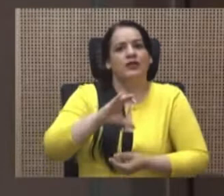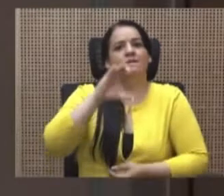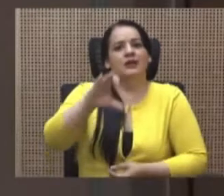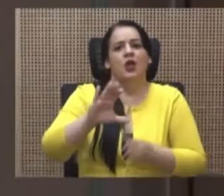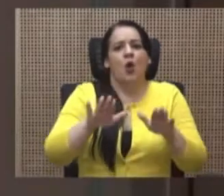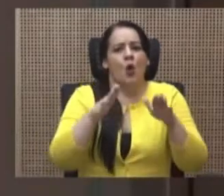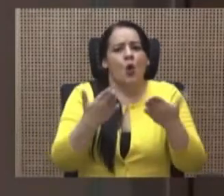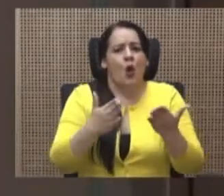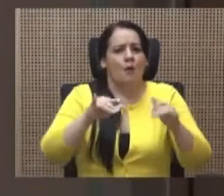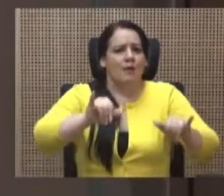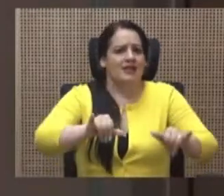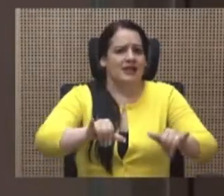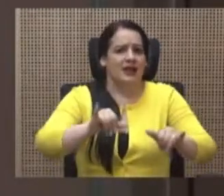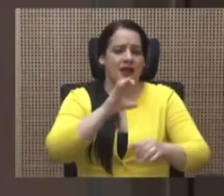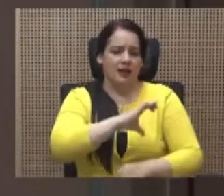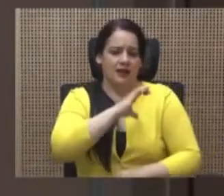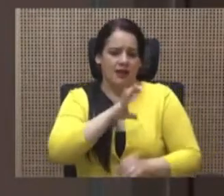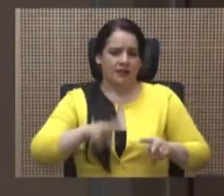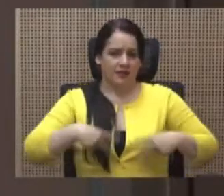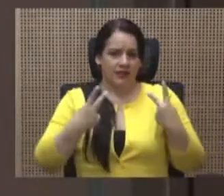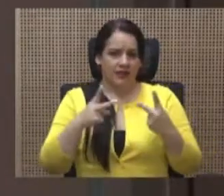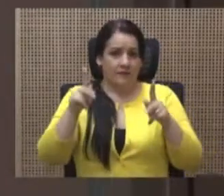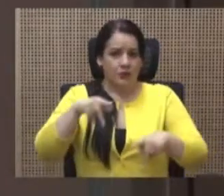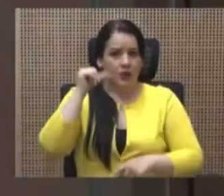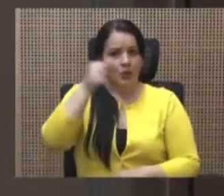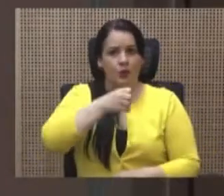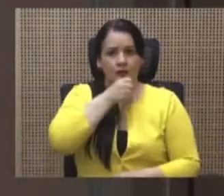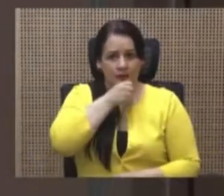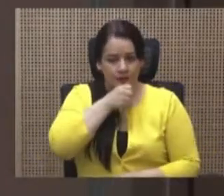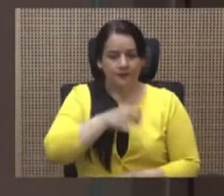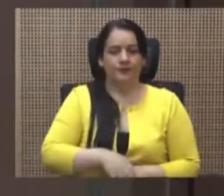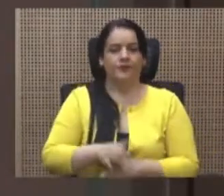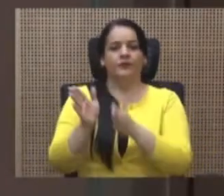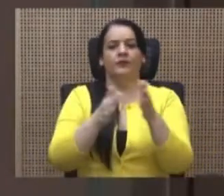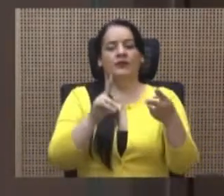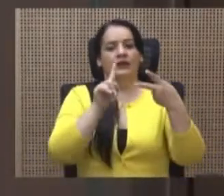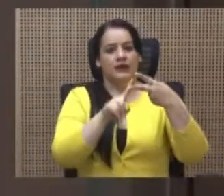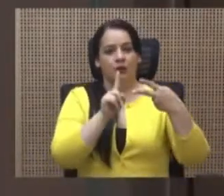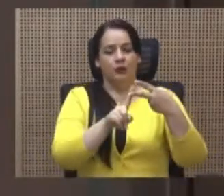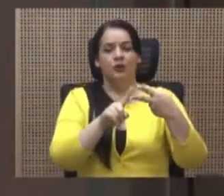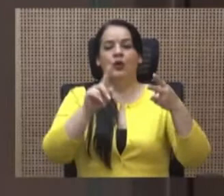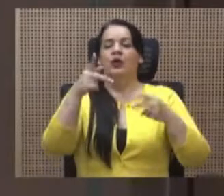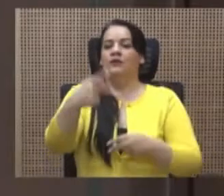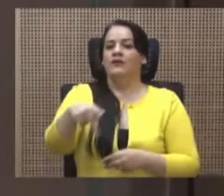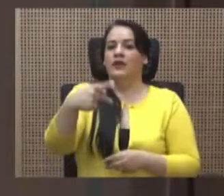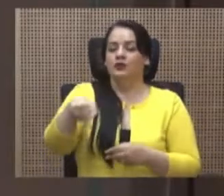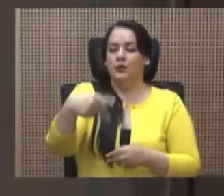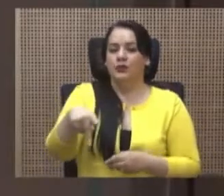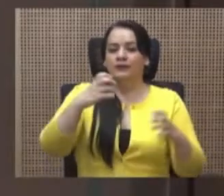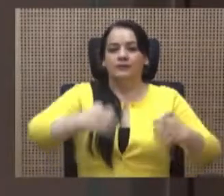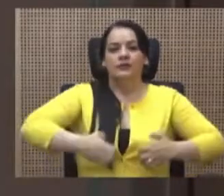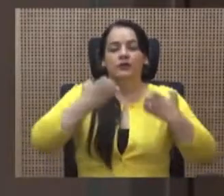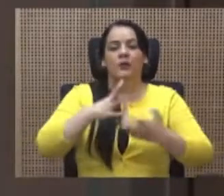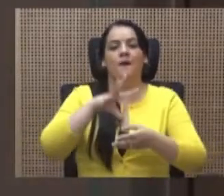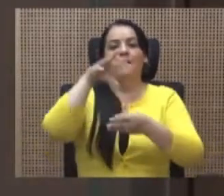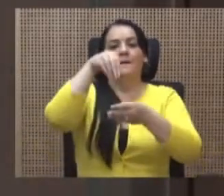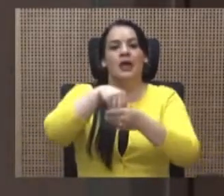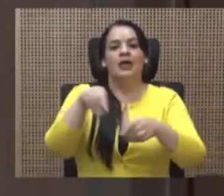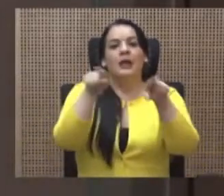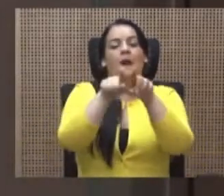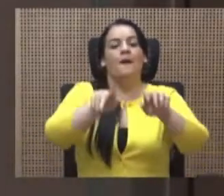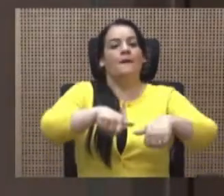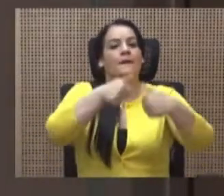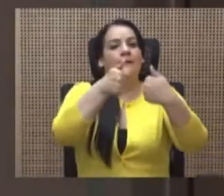personas adultas mayores un segundo eje tiene que ver con riesgos existenciales donde estamos metiendo los